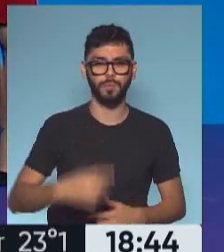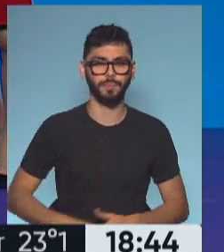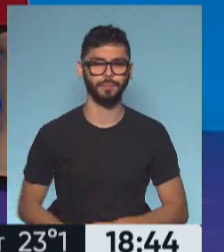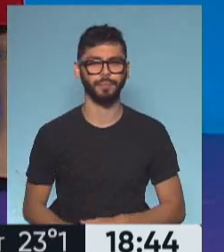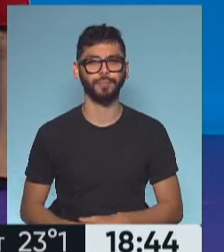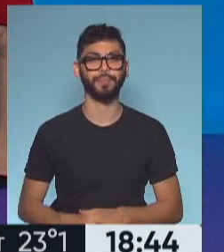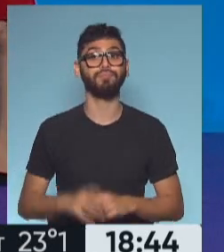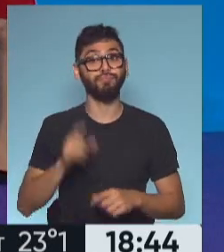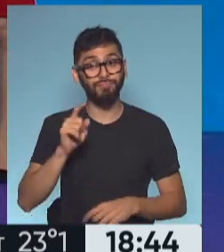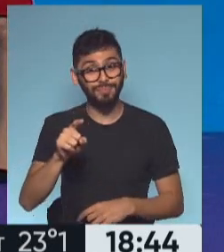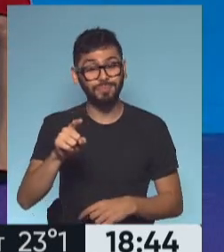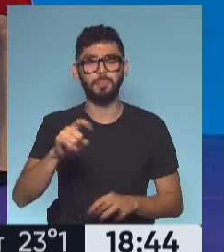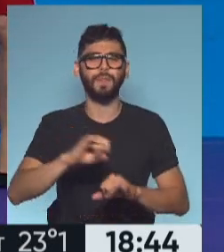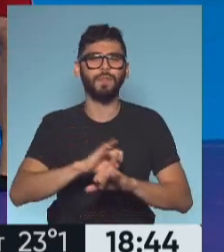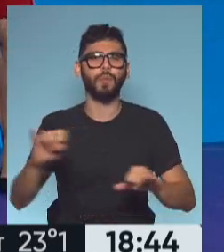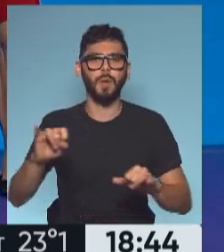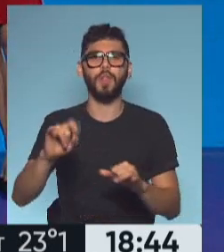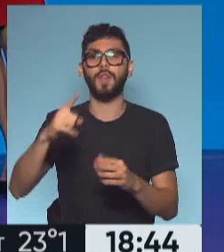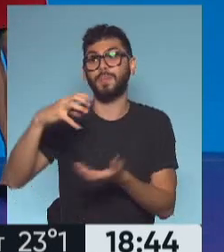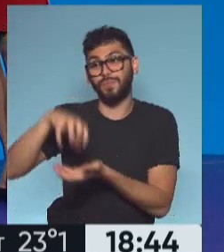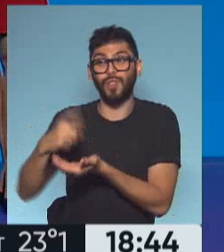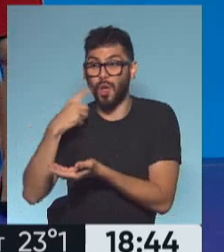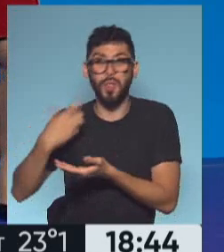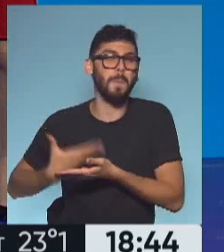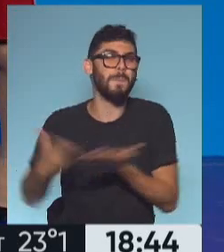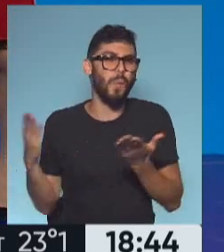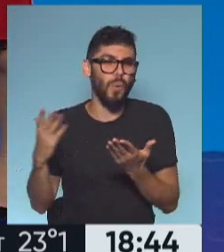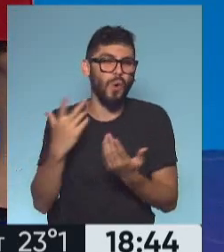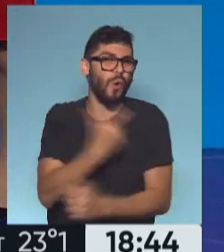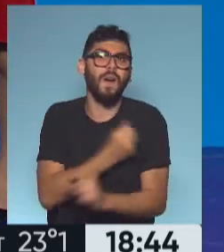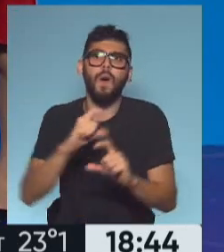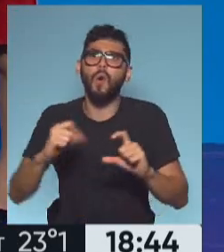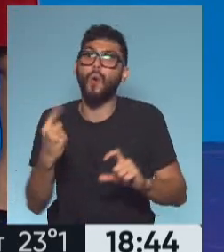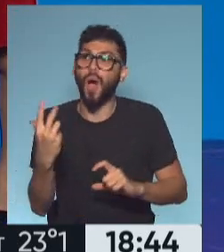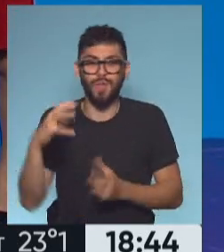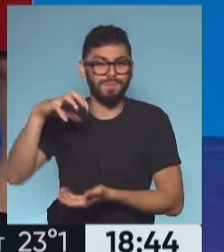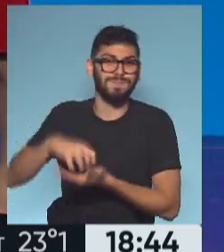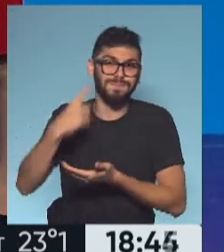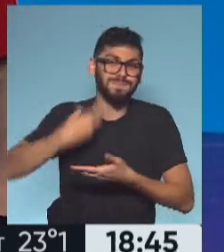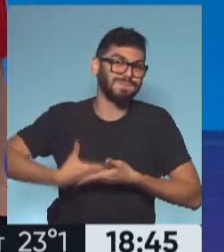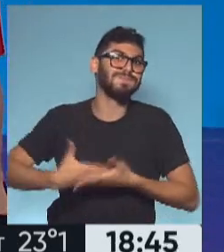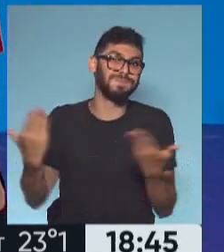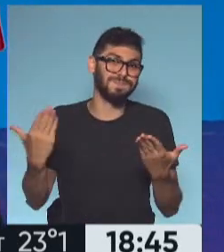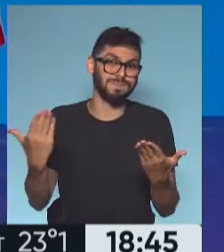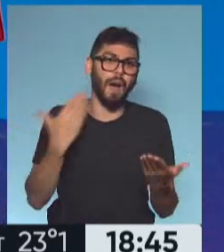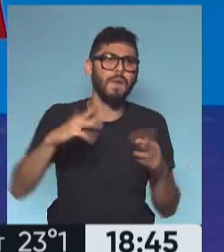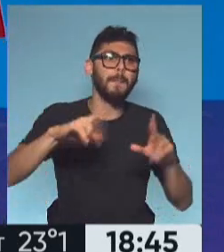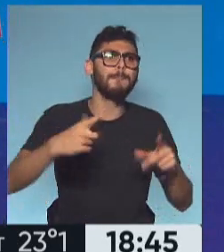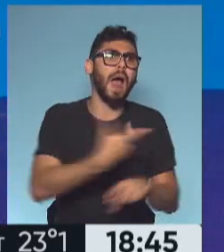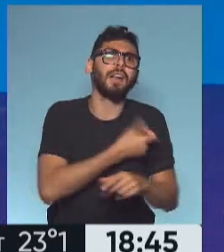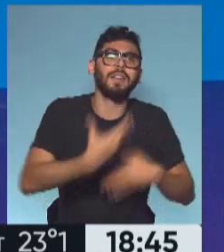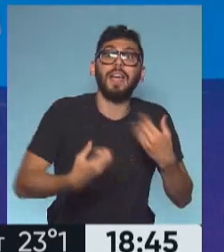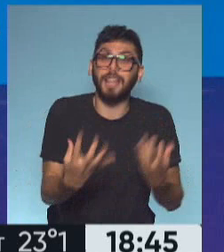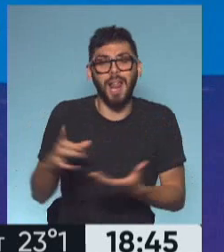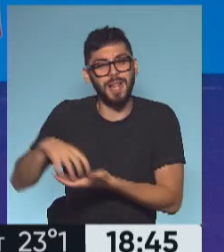733.281. Hasta aquí los datos del monitor público de vacunación con el reflejo de la campaña de vacunación en nuestro país. A